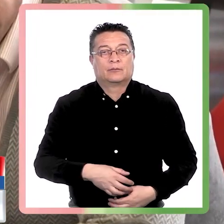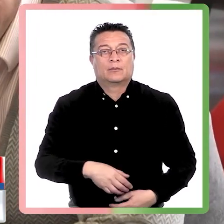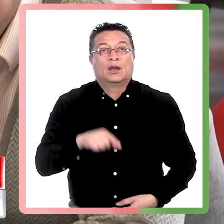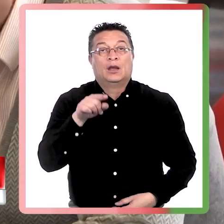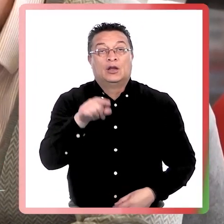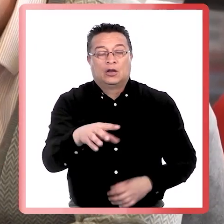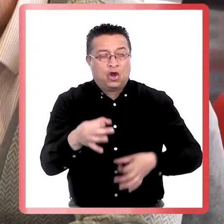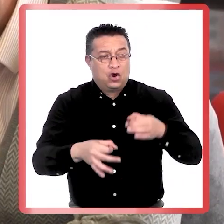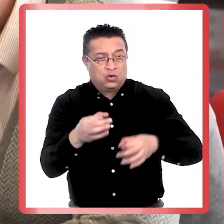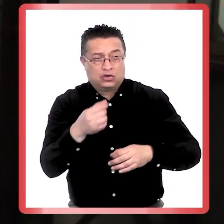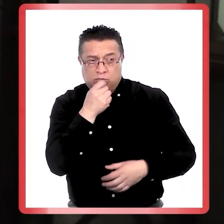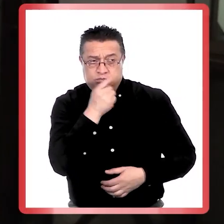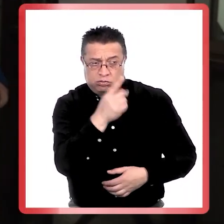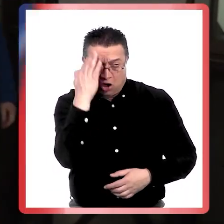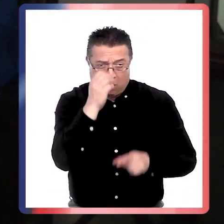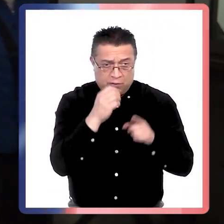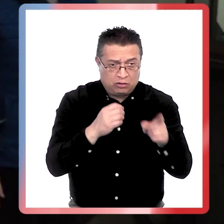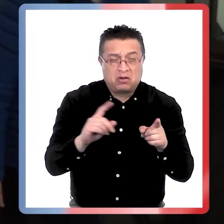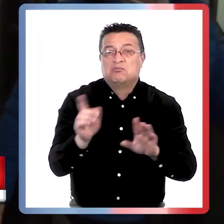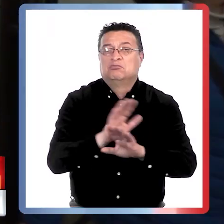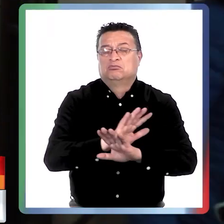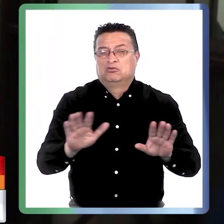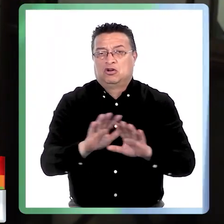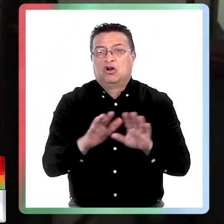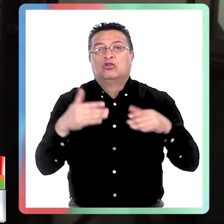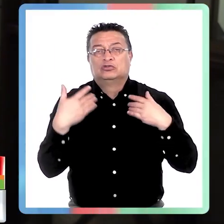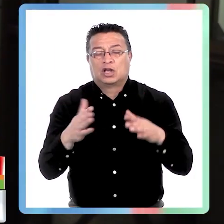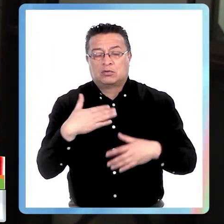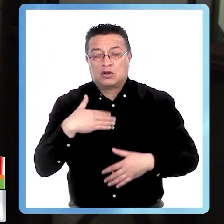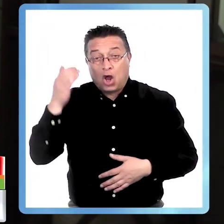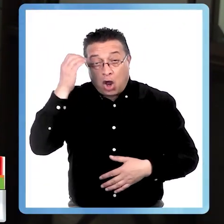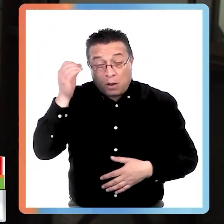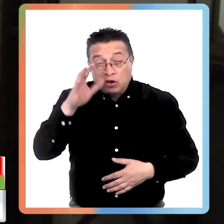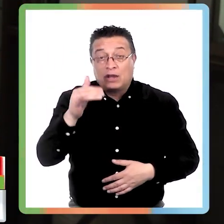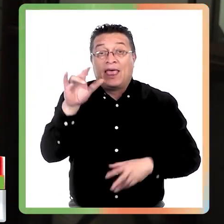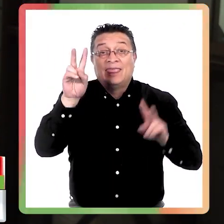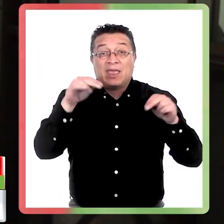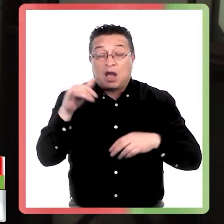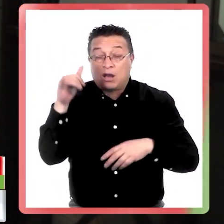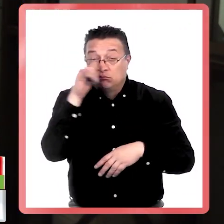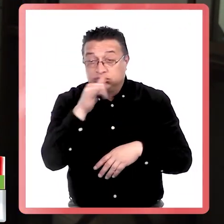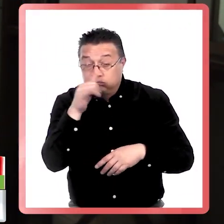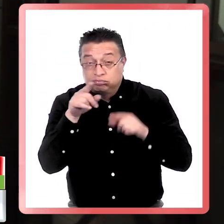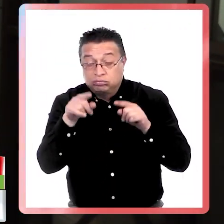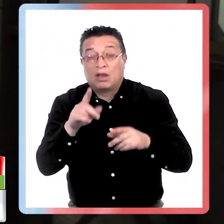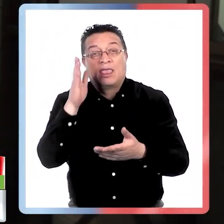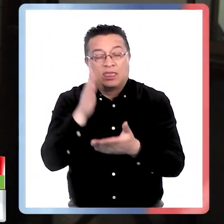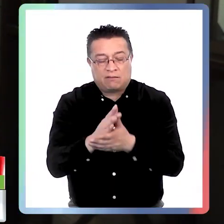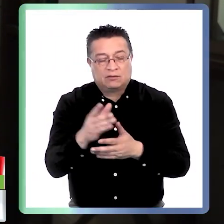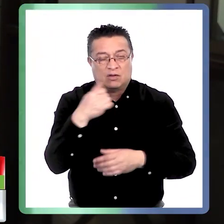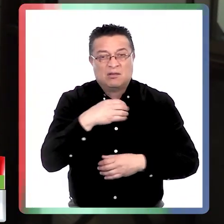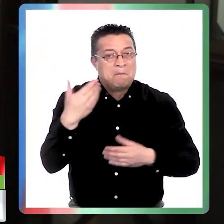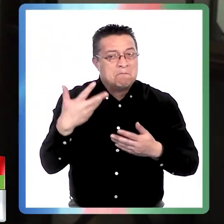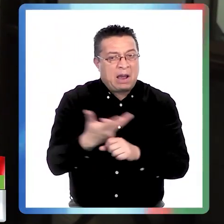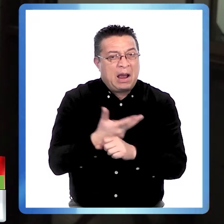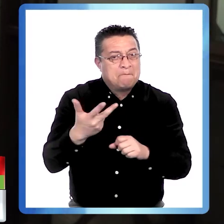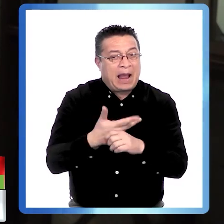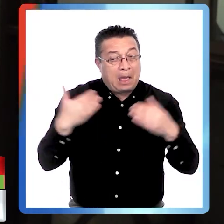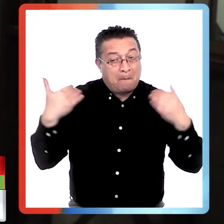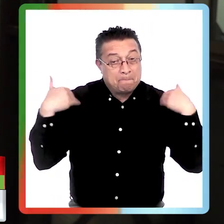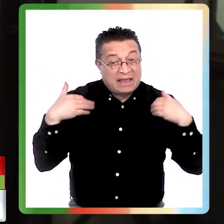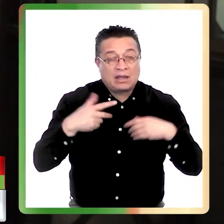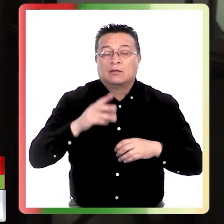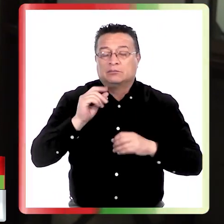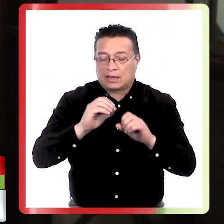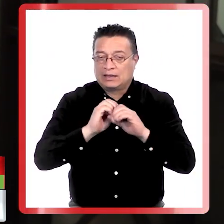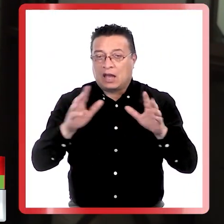no va a hacer ningún juicio de valor contra nadie. La opinión que yo di en el diario en su momento respecto al tema de la corrupción, que se tiene que terminar, las malas prácticas, eso lo tenemos